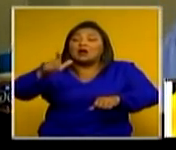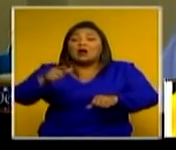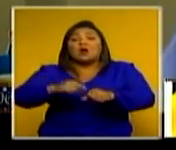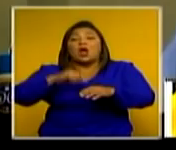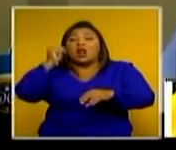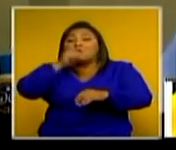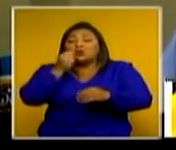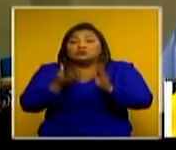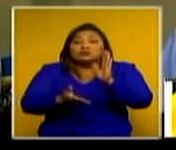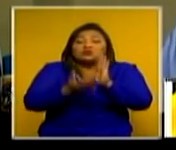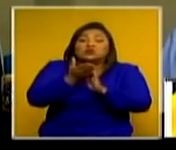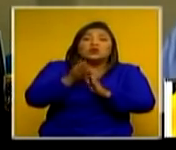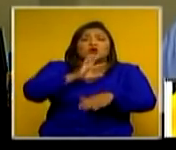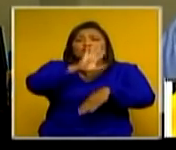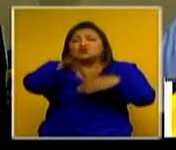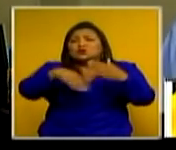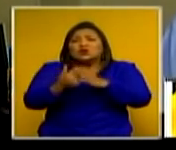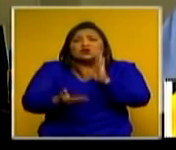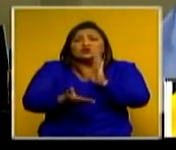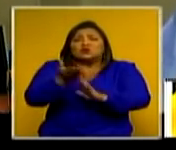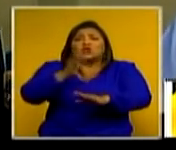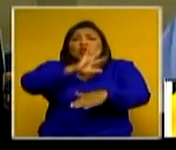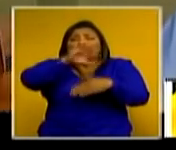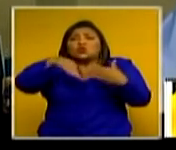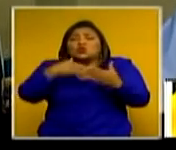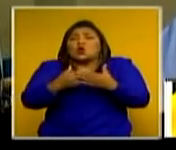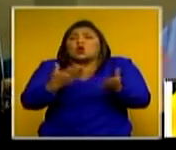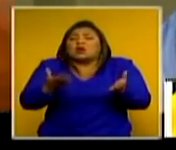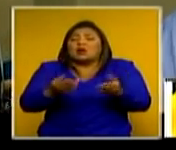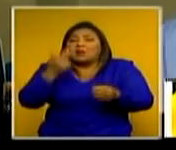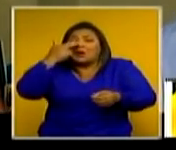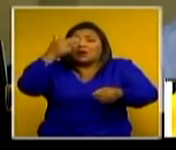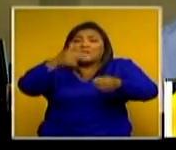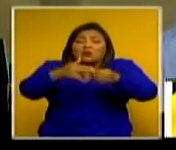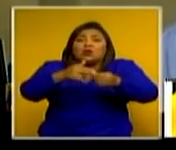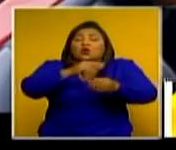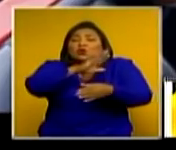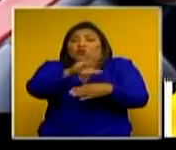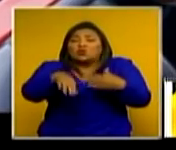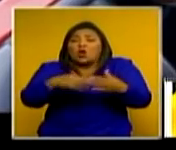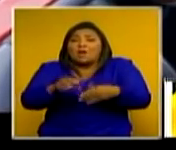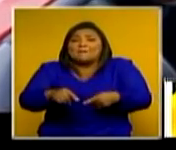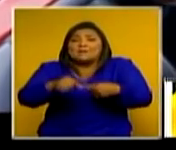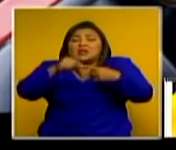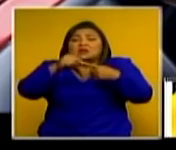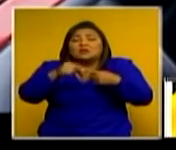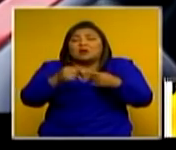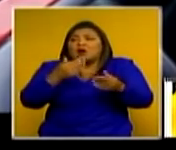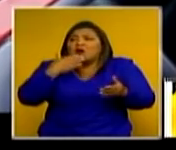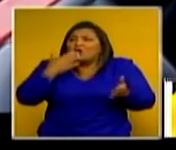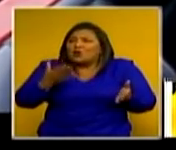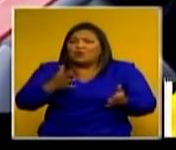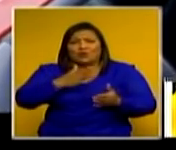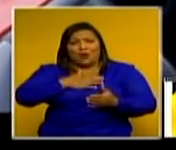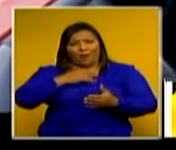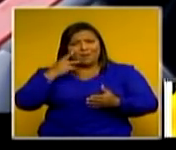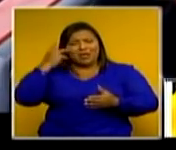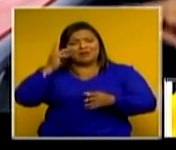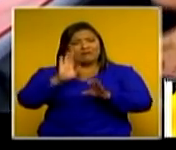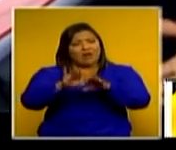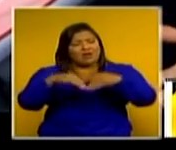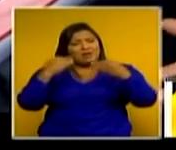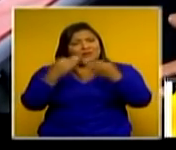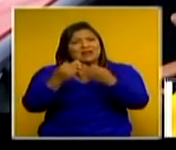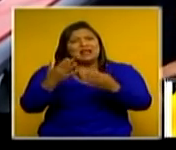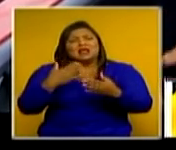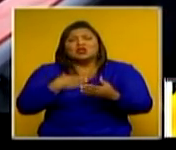todo lo que es todo lo que se relaciona porque el combustible maneja y mueve todo fregado porque yo soy un barrio familia tengo